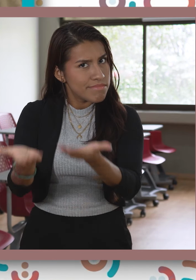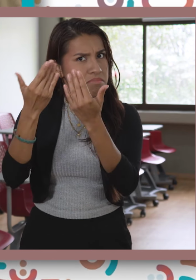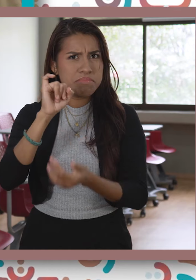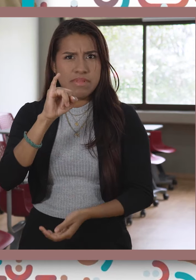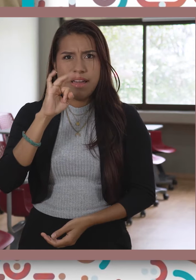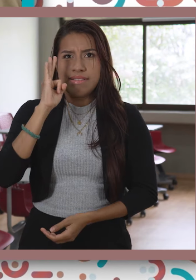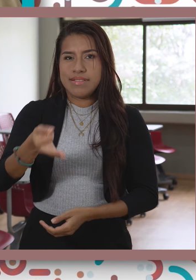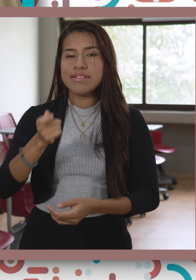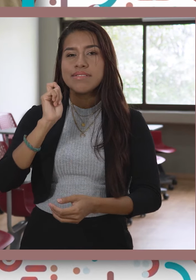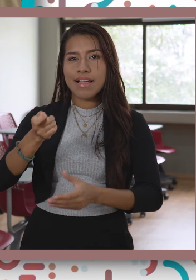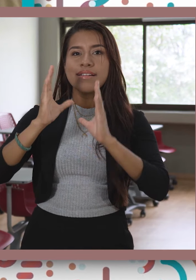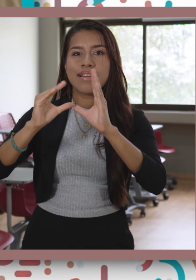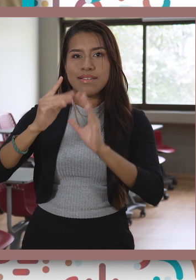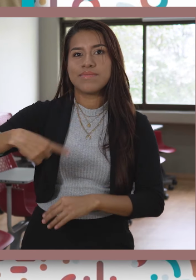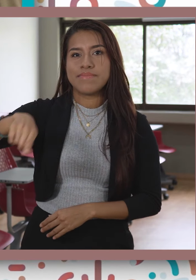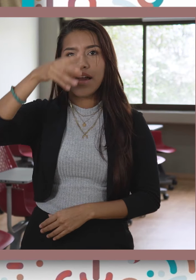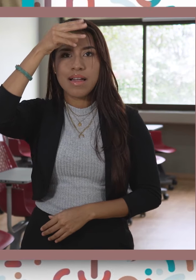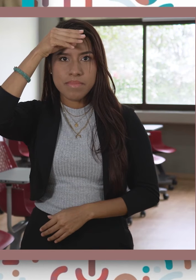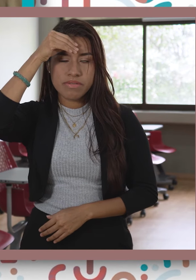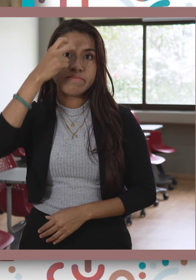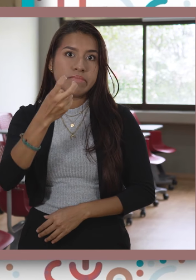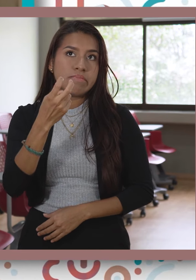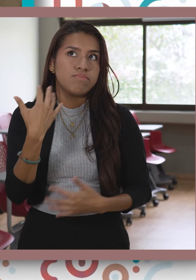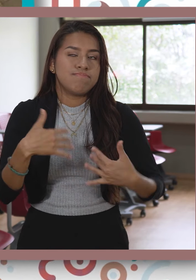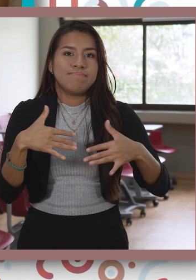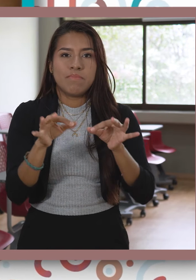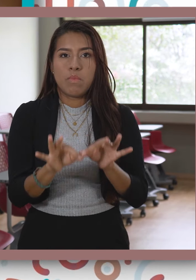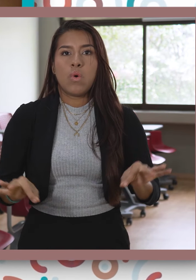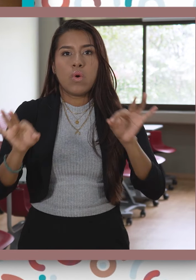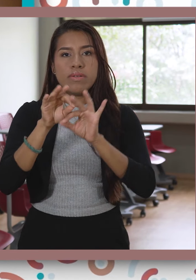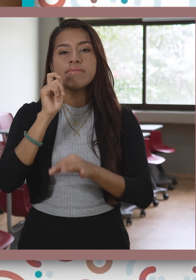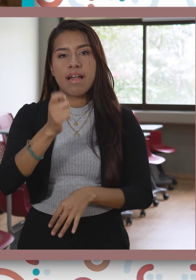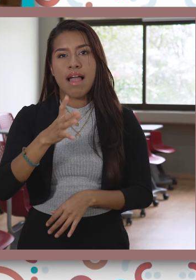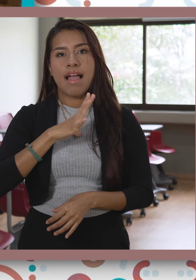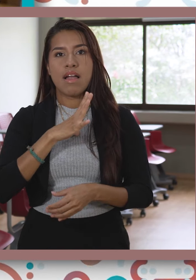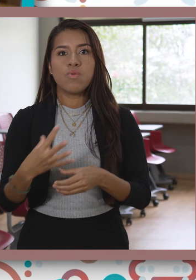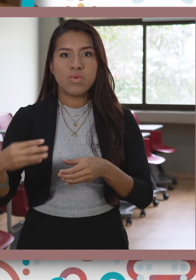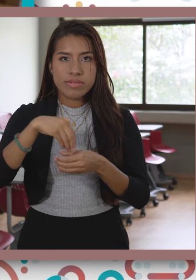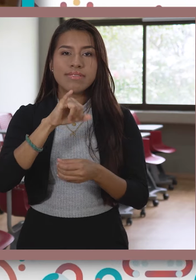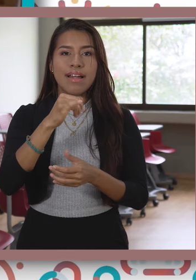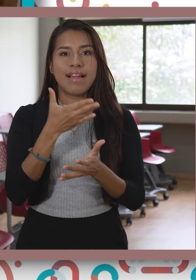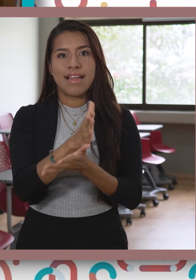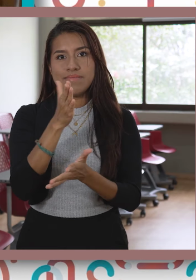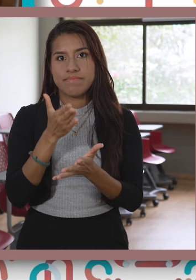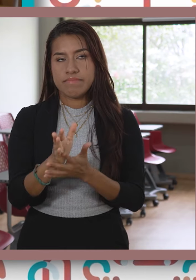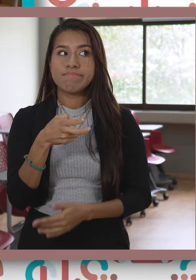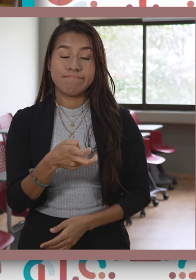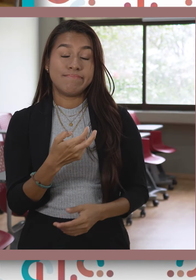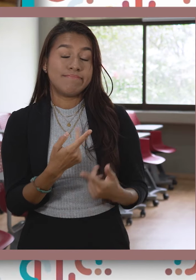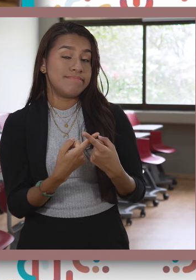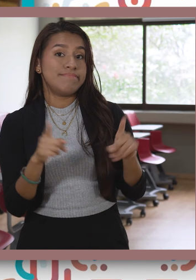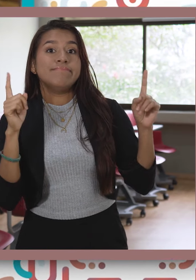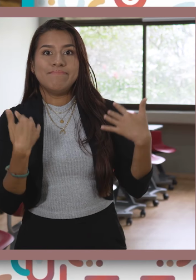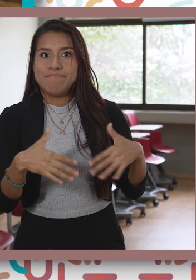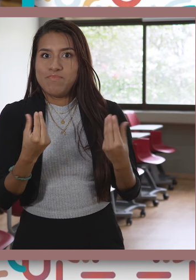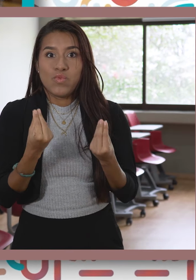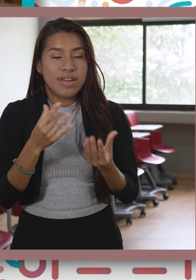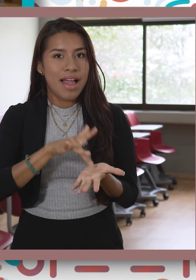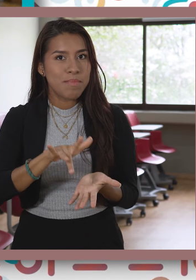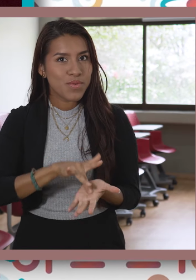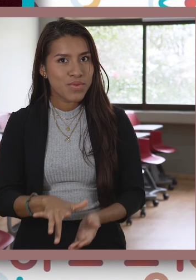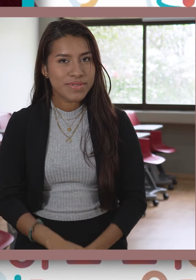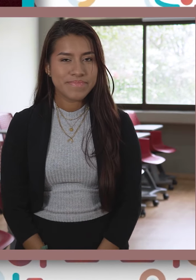para animarlos a enseñarles y que vayan aprendiendo estos temas de la inclusión. Es